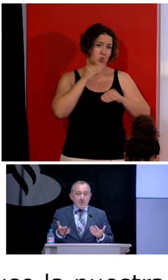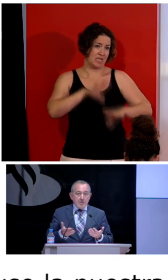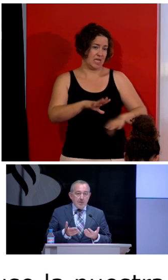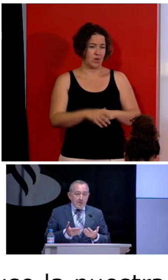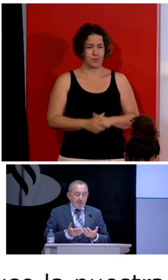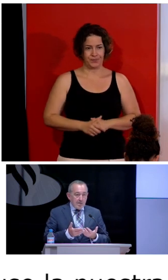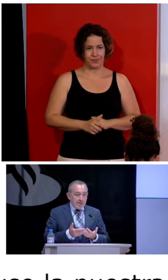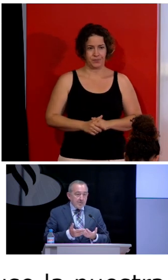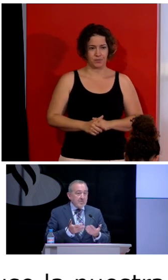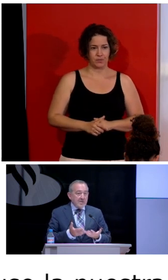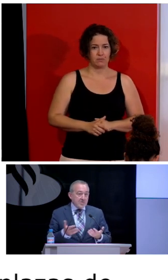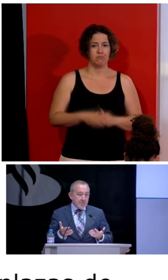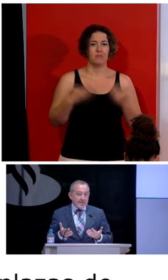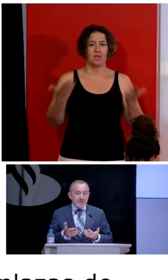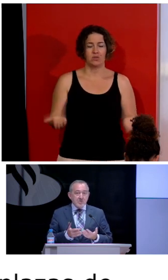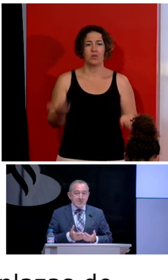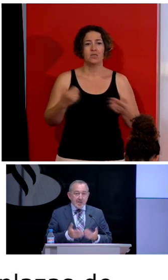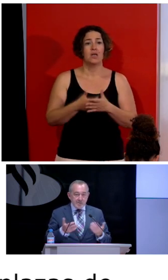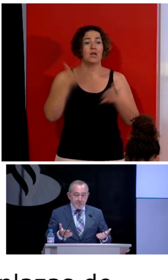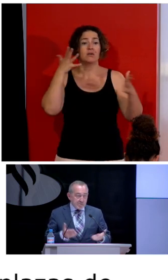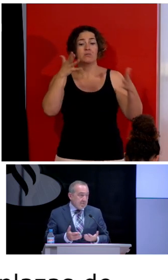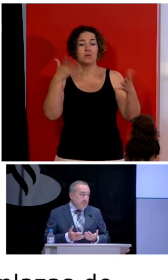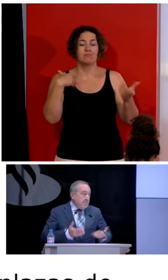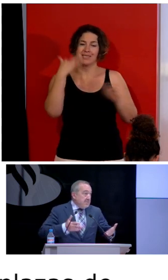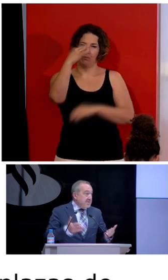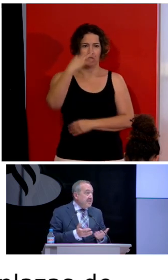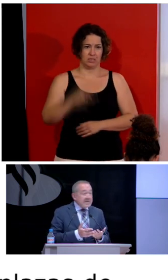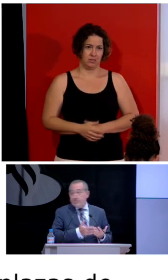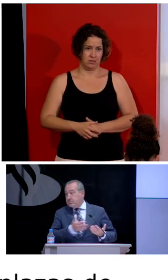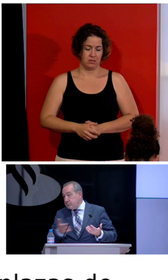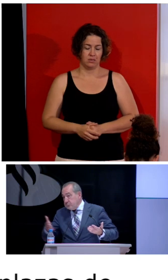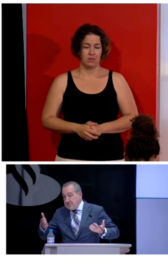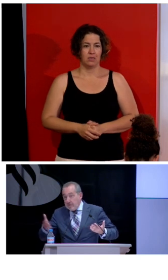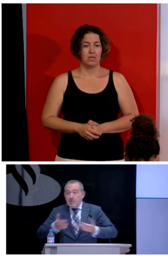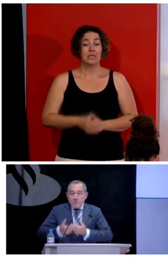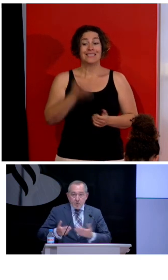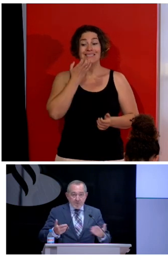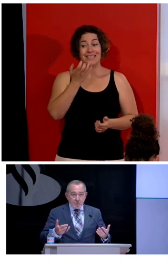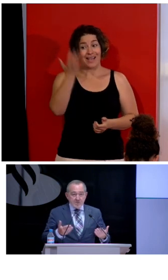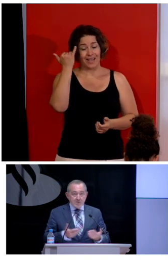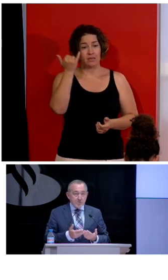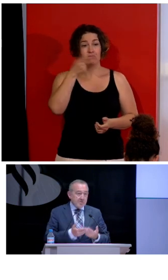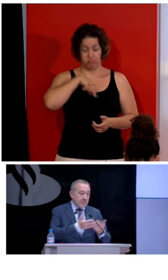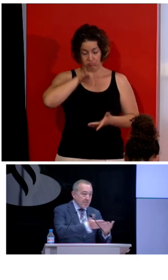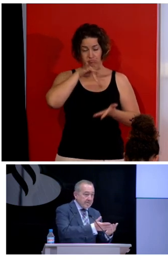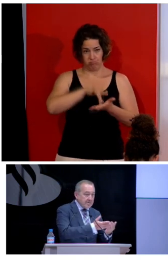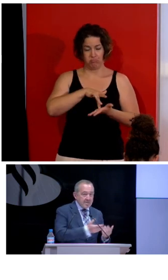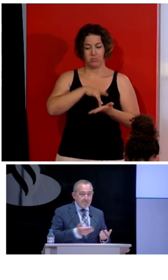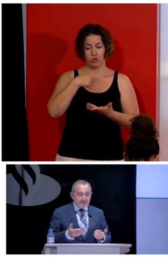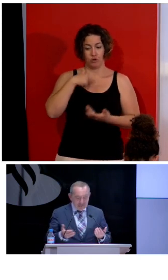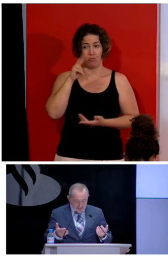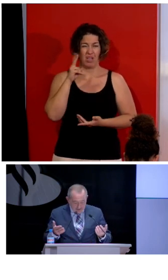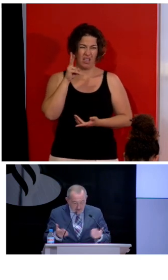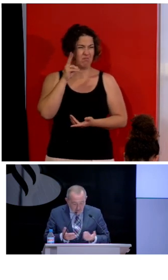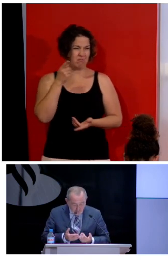evidentemente, la recomendación de esos planteamientos es que se haga tipo test. Y si hay Y si hay, en nuestro caso lo ha sido, y he oído alguna experiencia